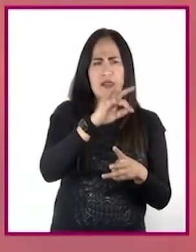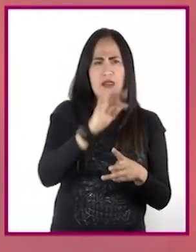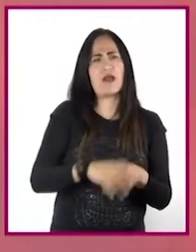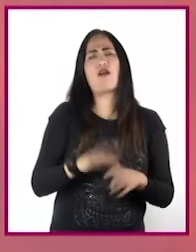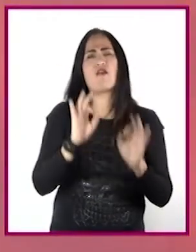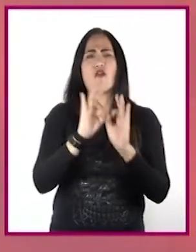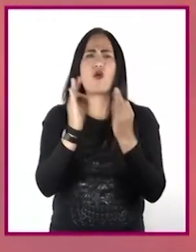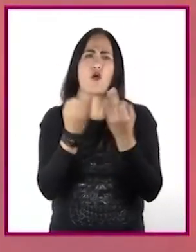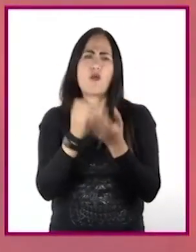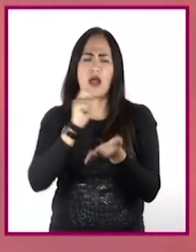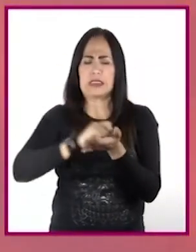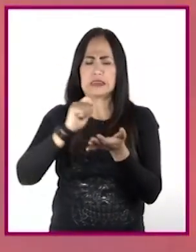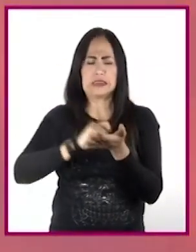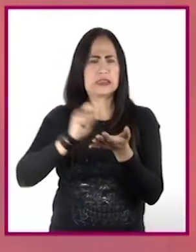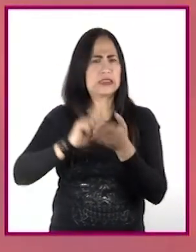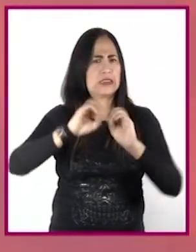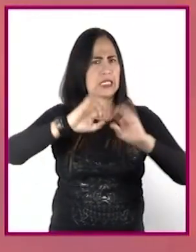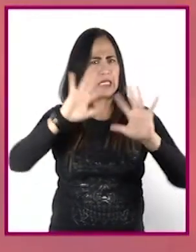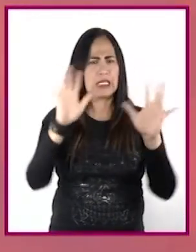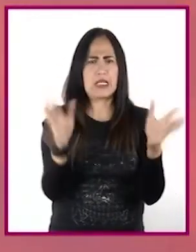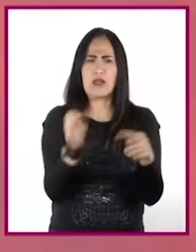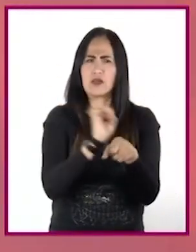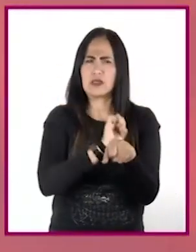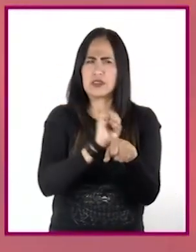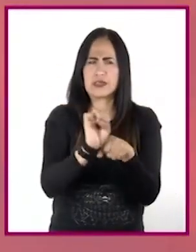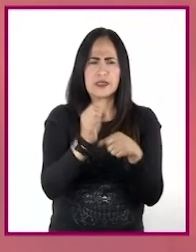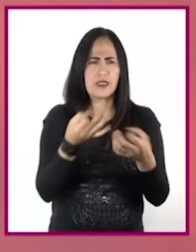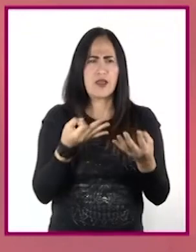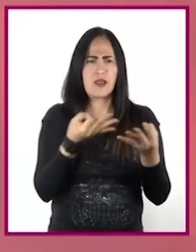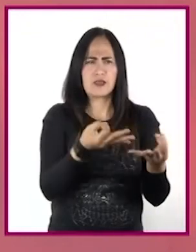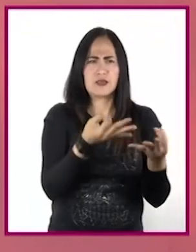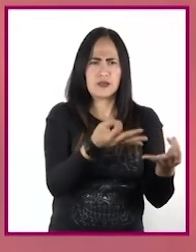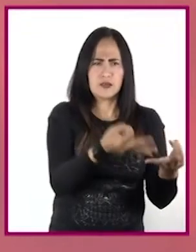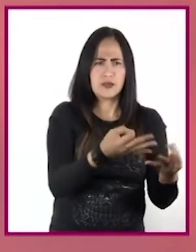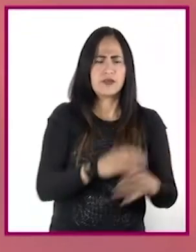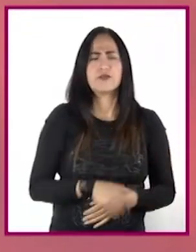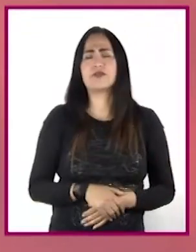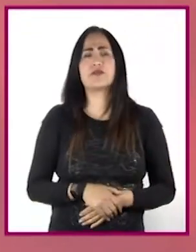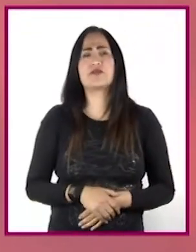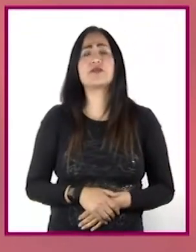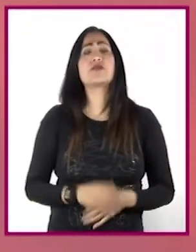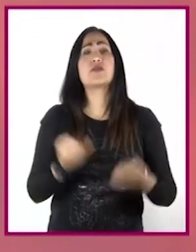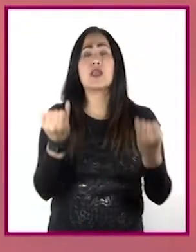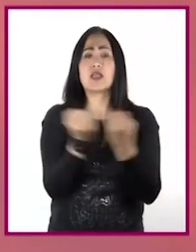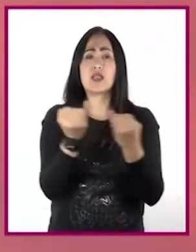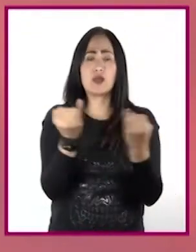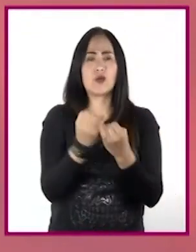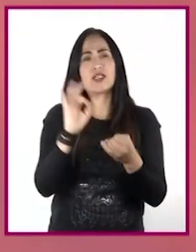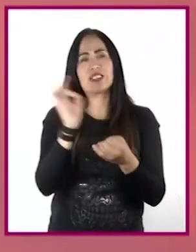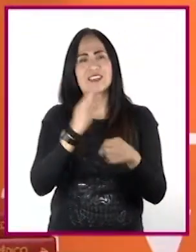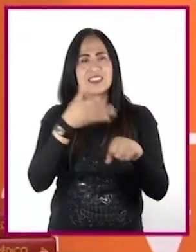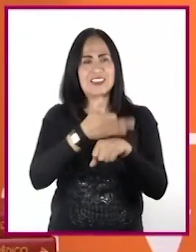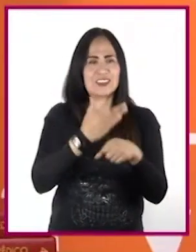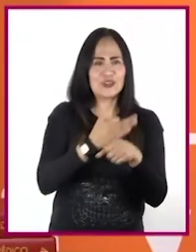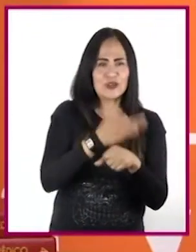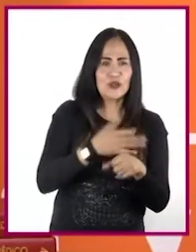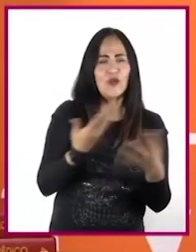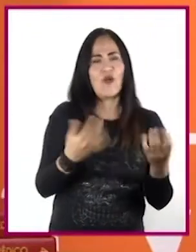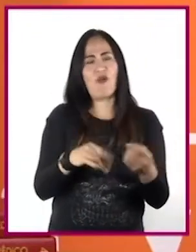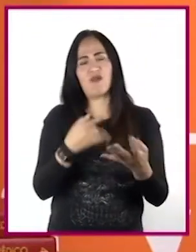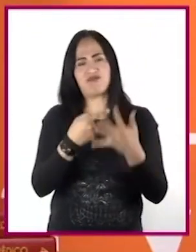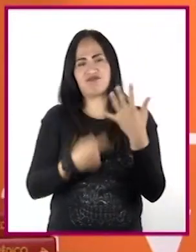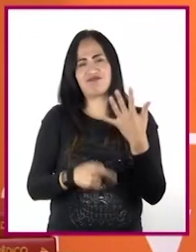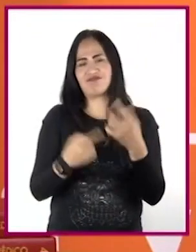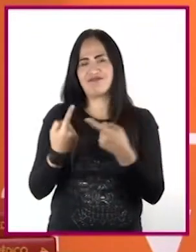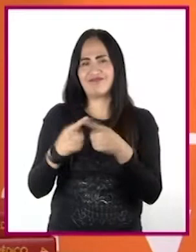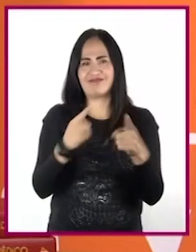claro, sencillo, ameno y directo. Incluso llega a utilizar humor o ironía.